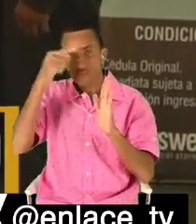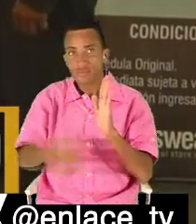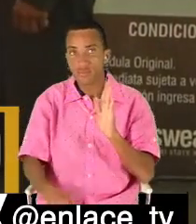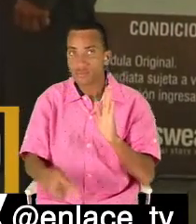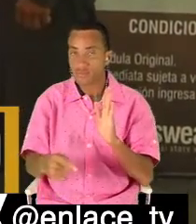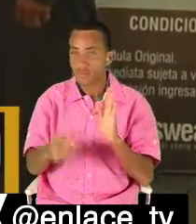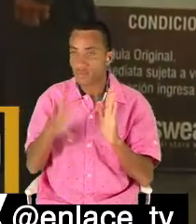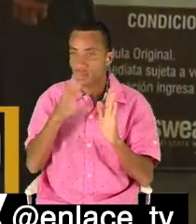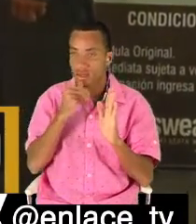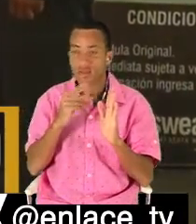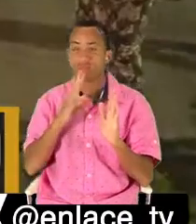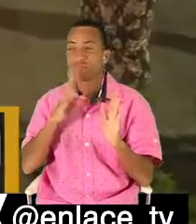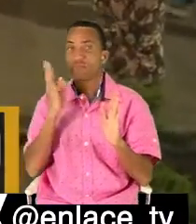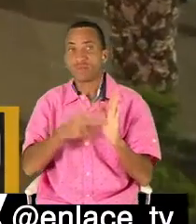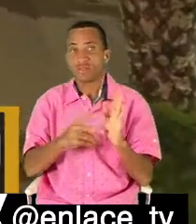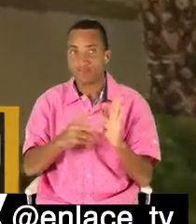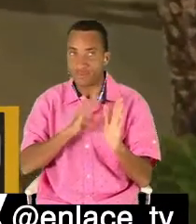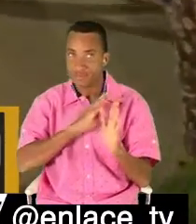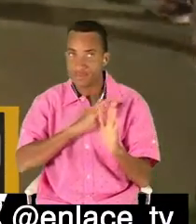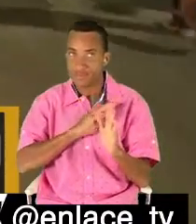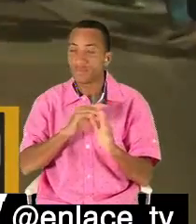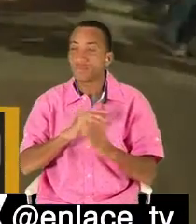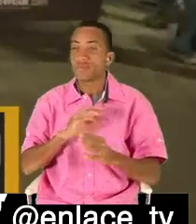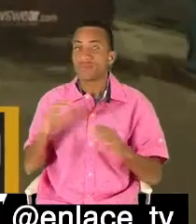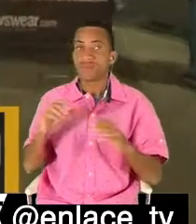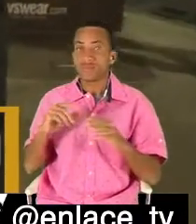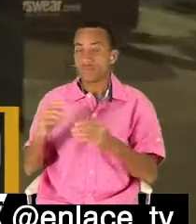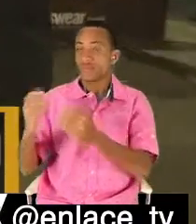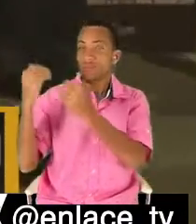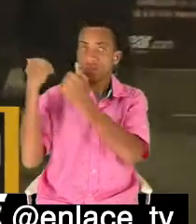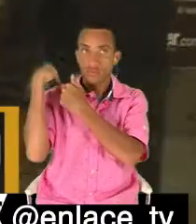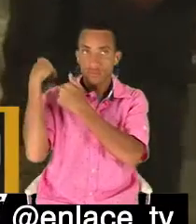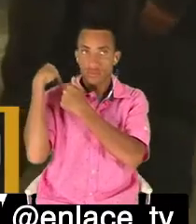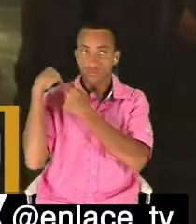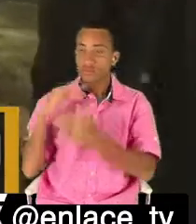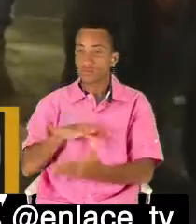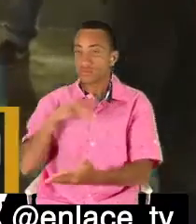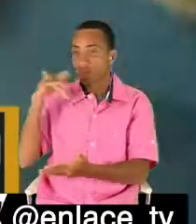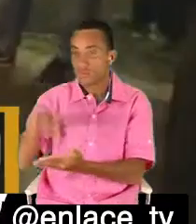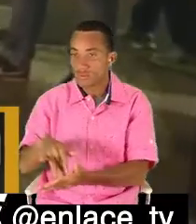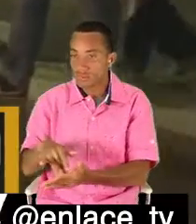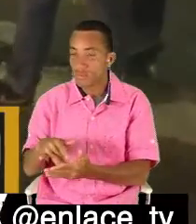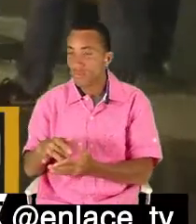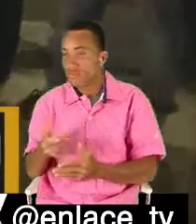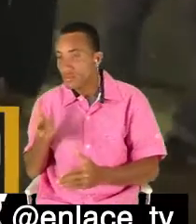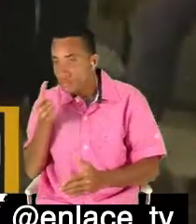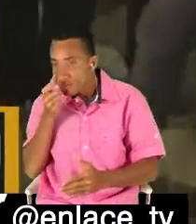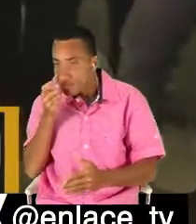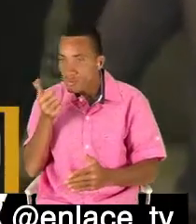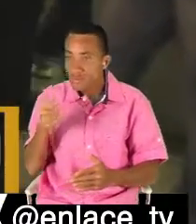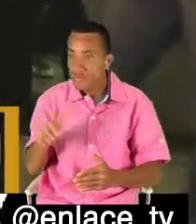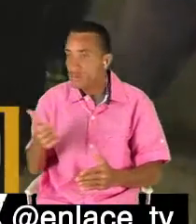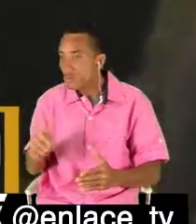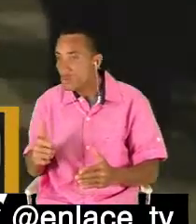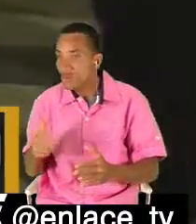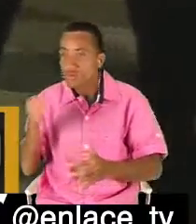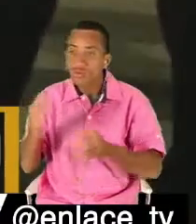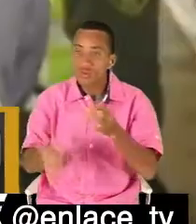sentencia, se procedió por parte del despacho a mi cargo a verificar con esta inspección judicial